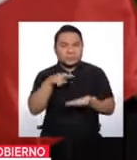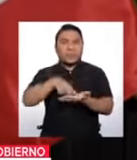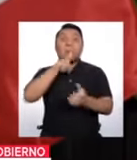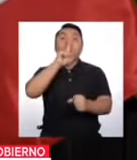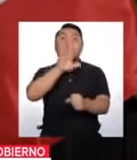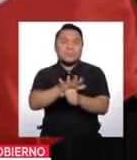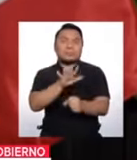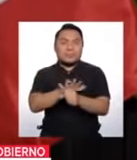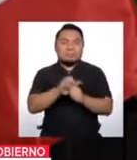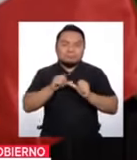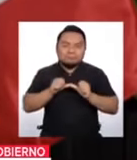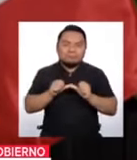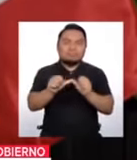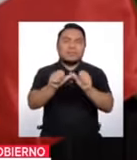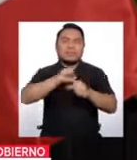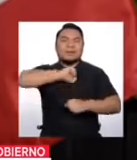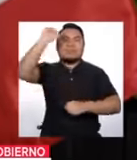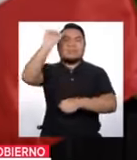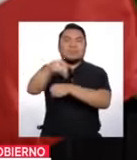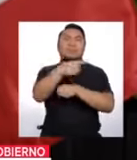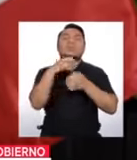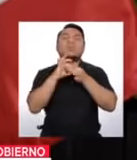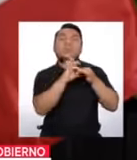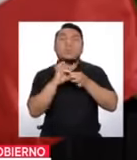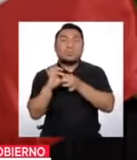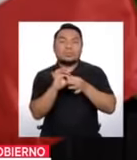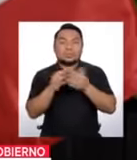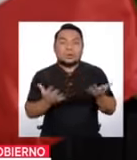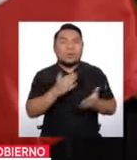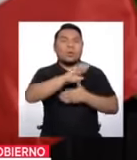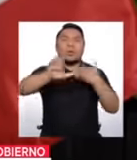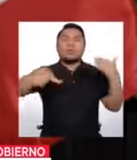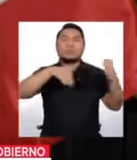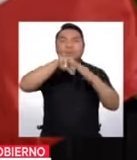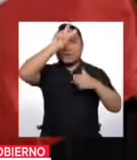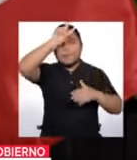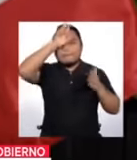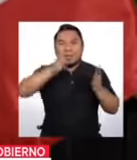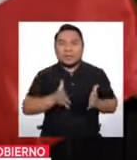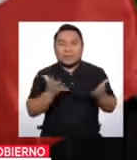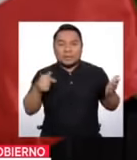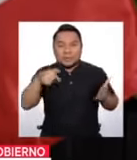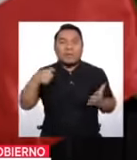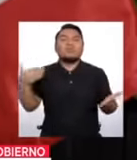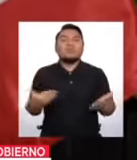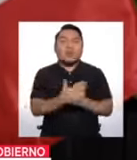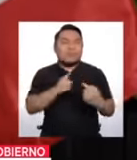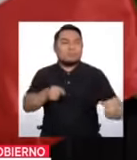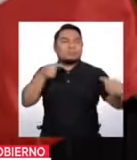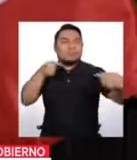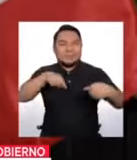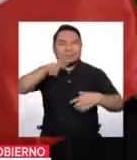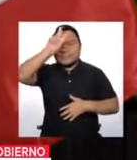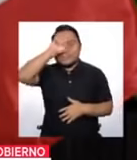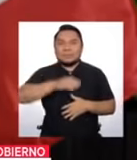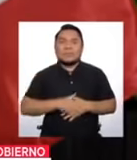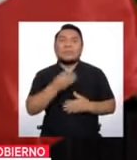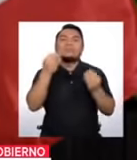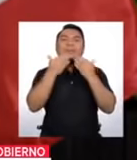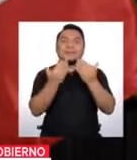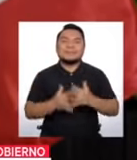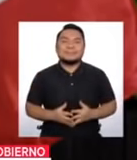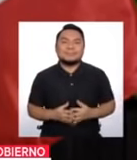compromiso, salir airosos juntos todos los peruanos en este nuevo reto que tenemos como país. Muchas